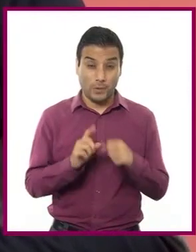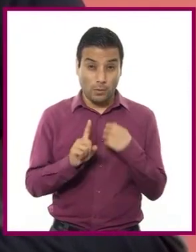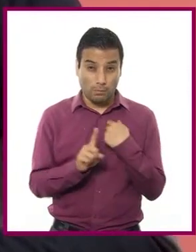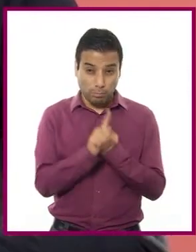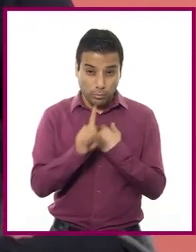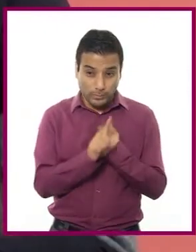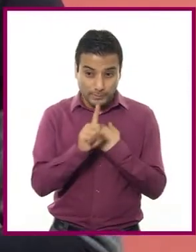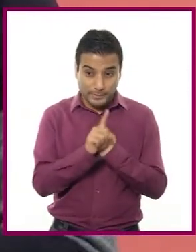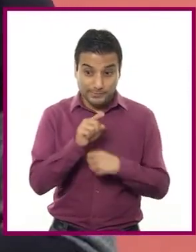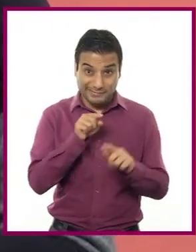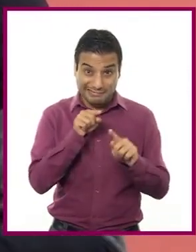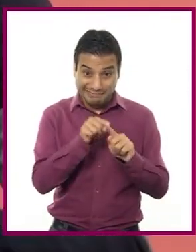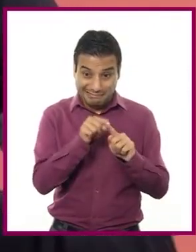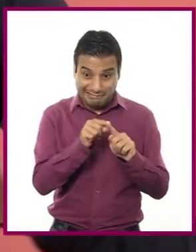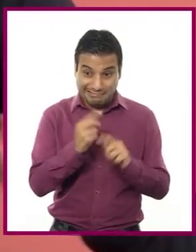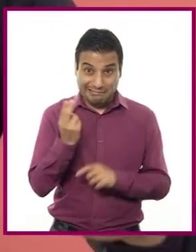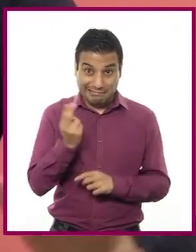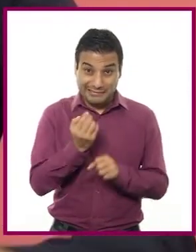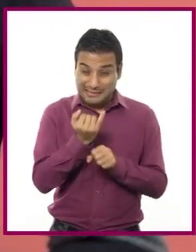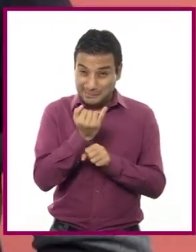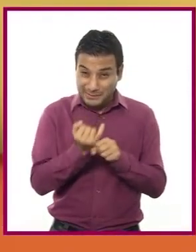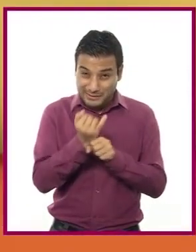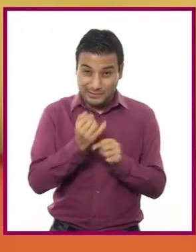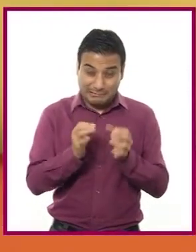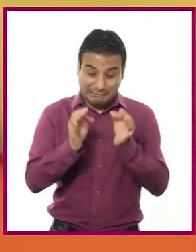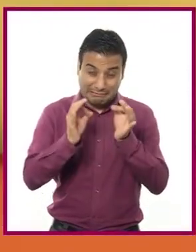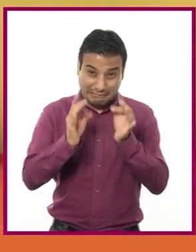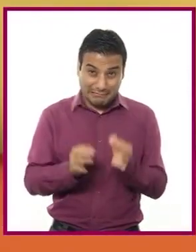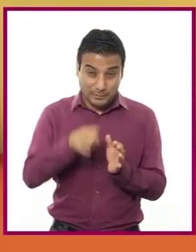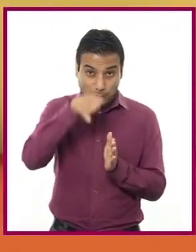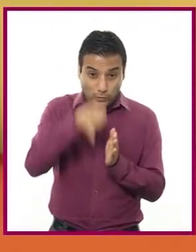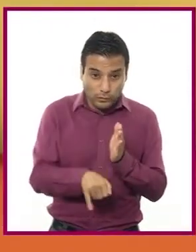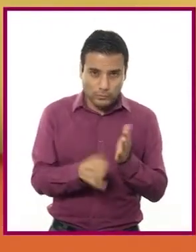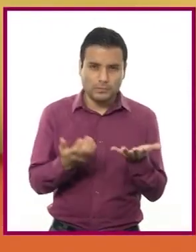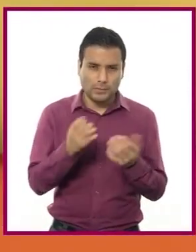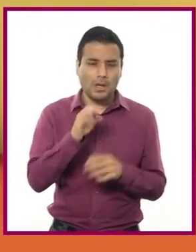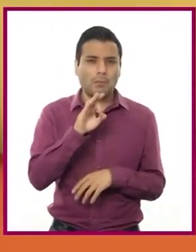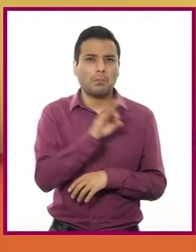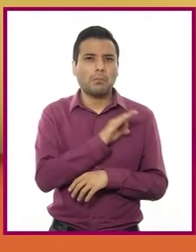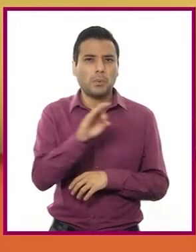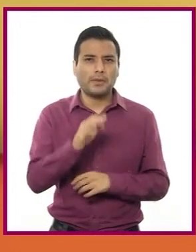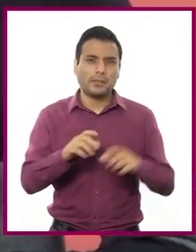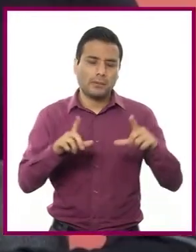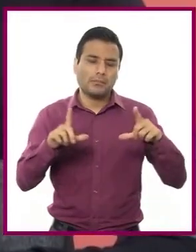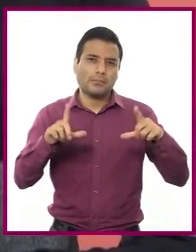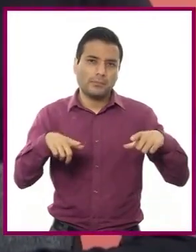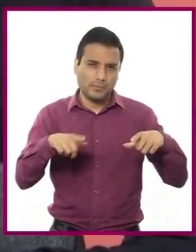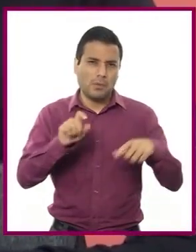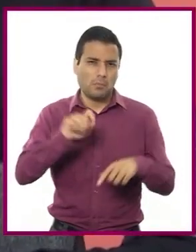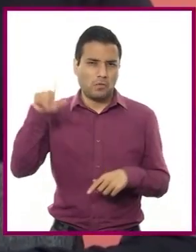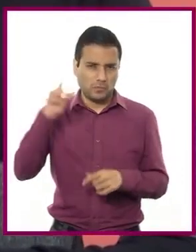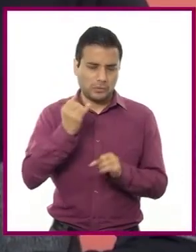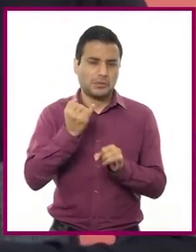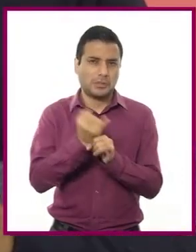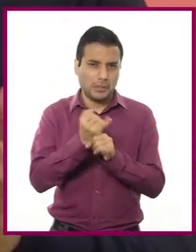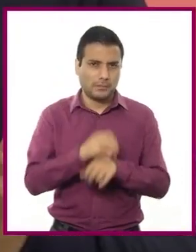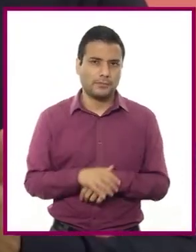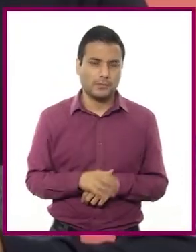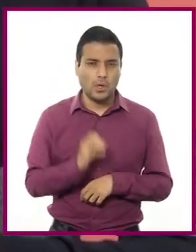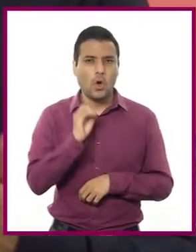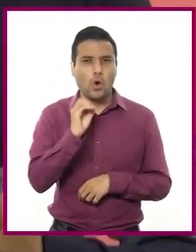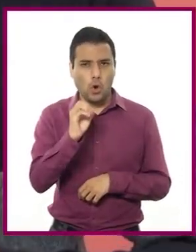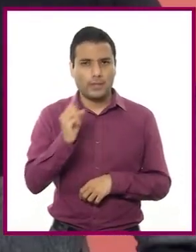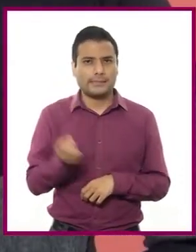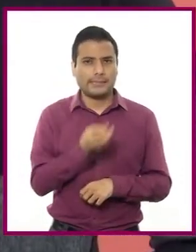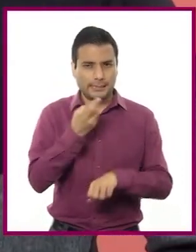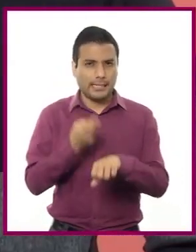que implica una investigación más amplia, pueden buscar en plataformas especializadas o de las